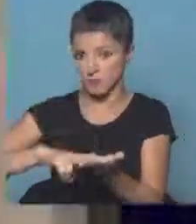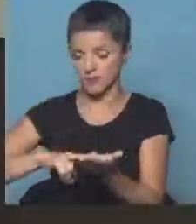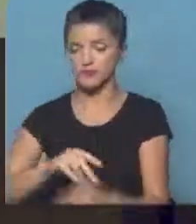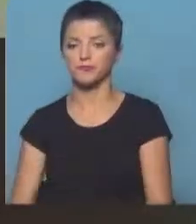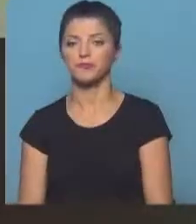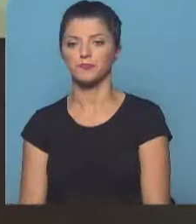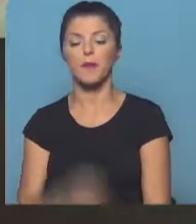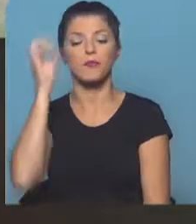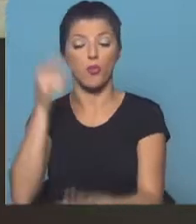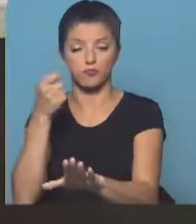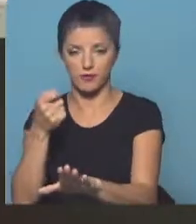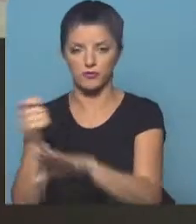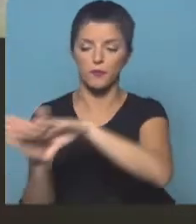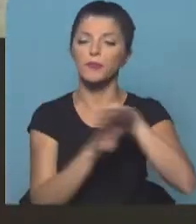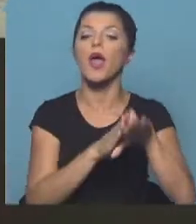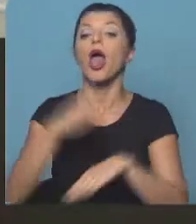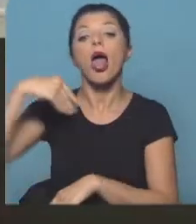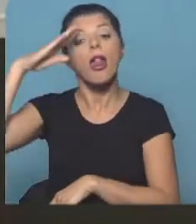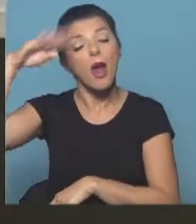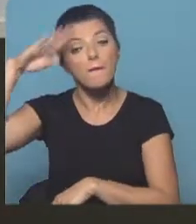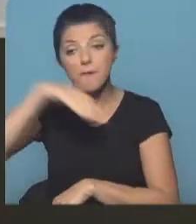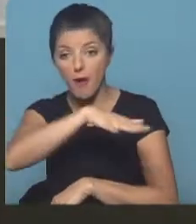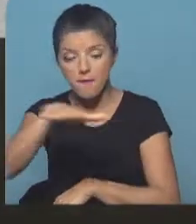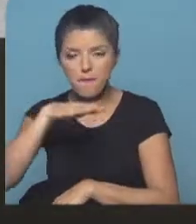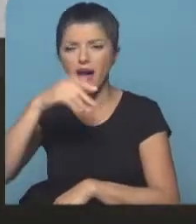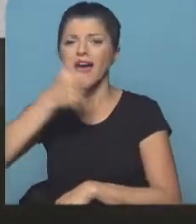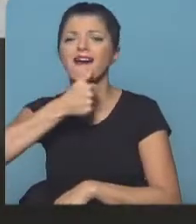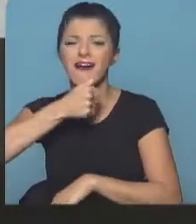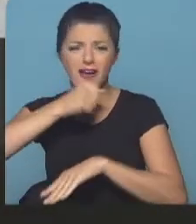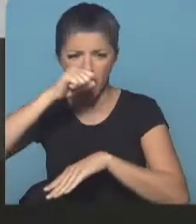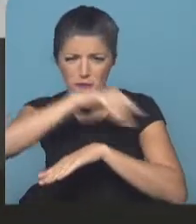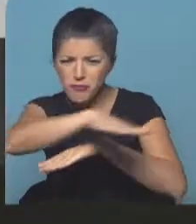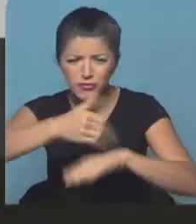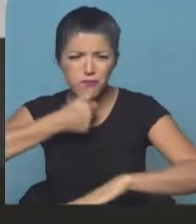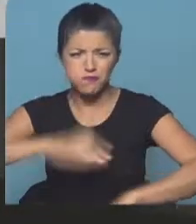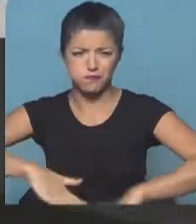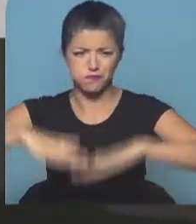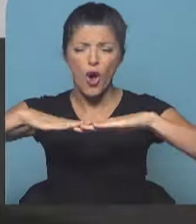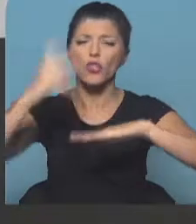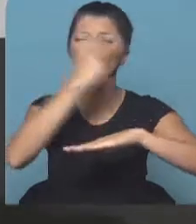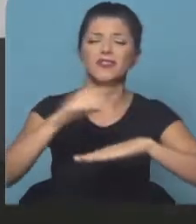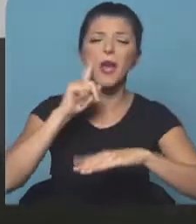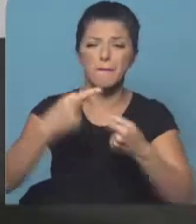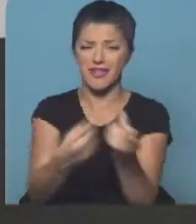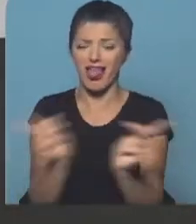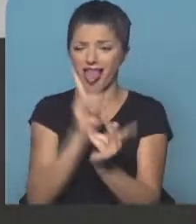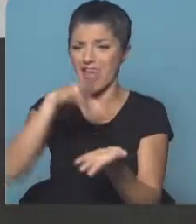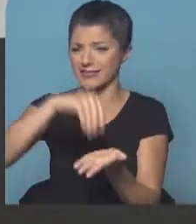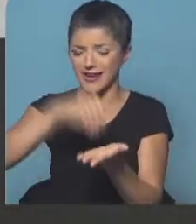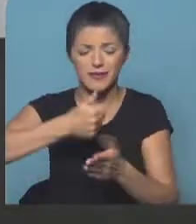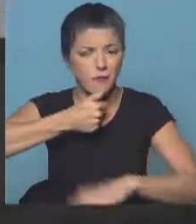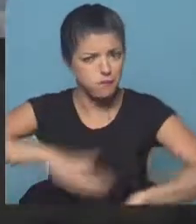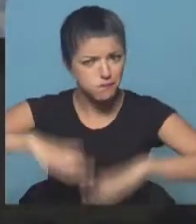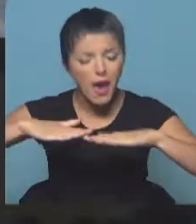La Pampa, campos inundados. El gobierno provincial informó que hay 200.000 hectáreas bajo el agua y